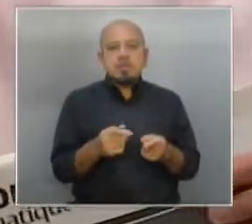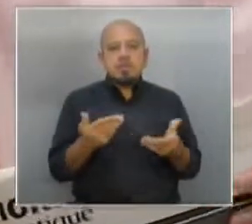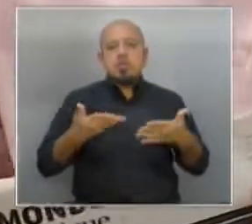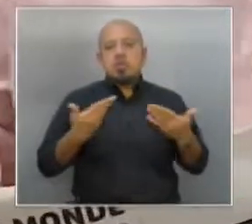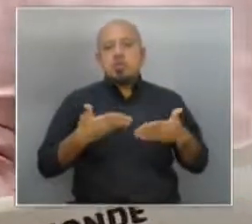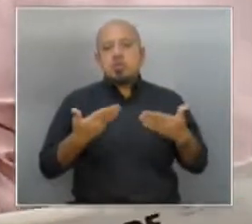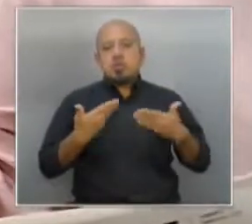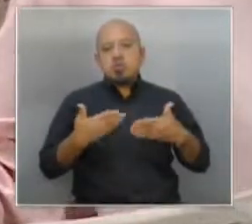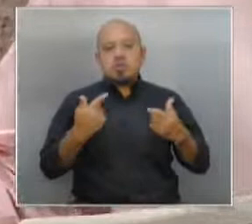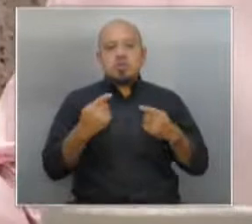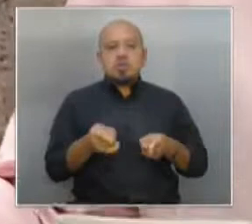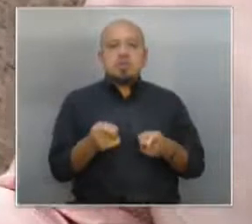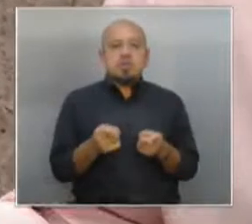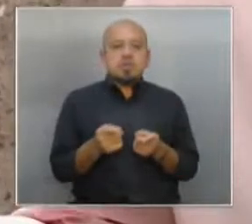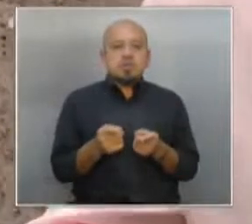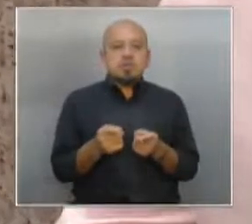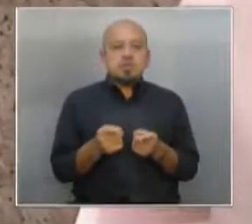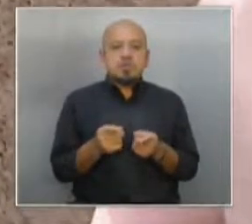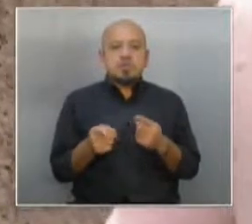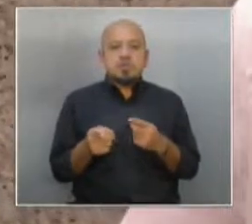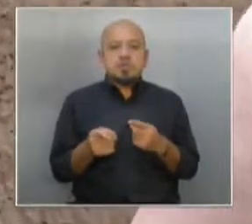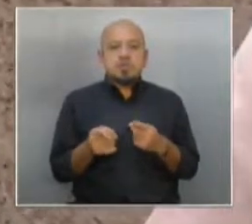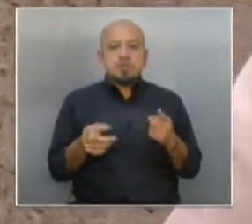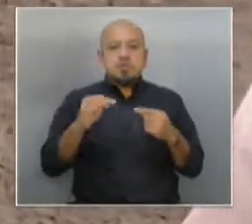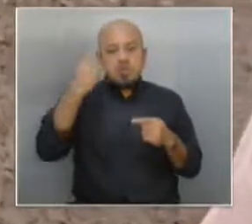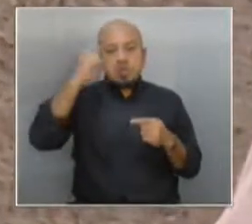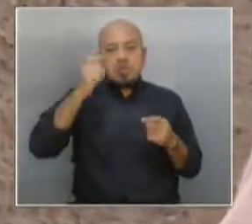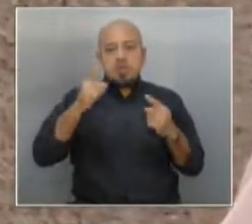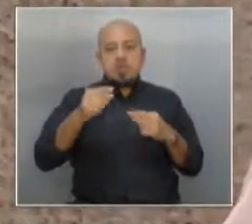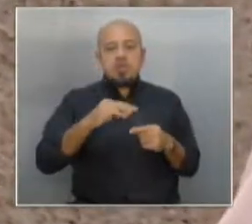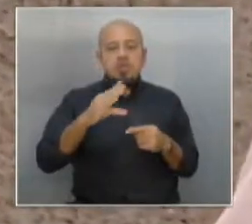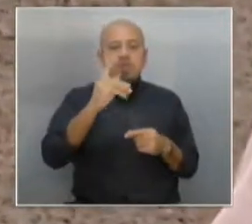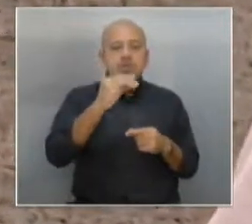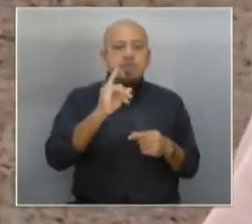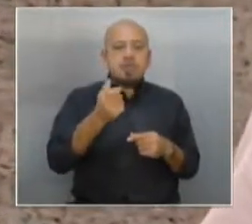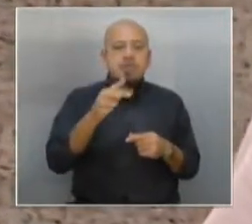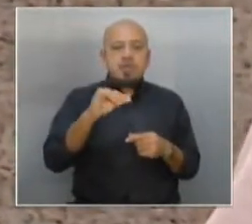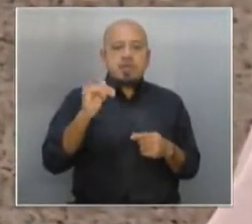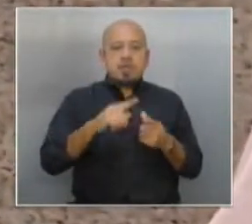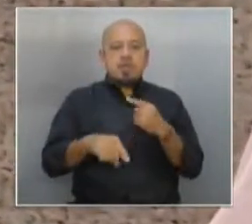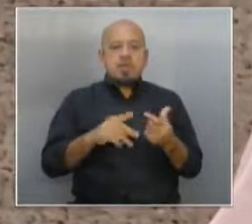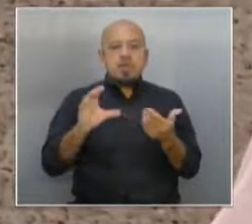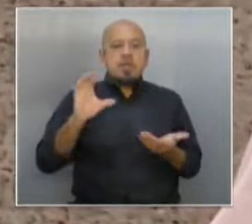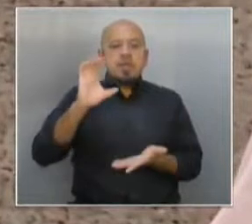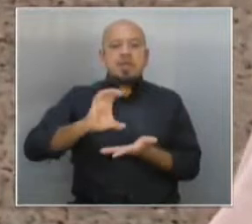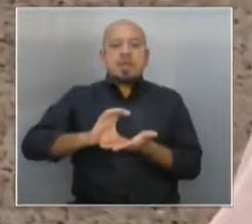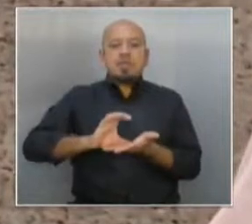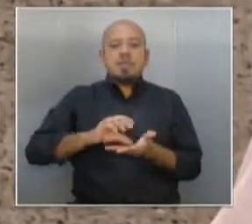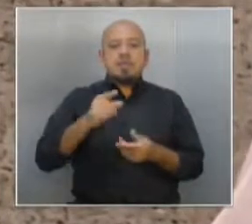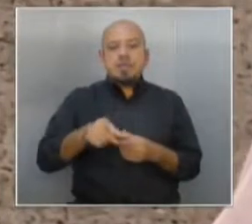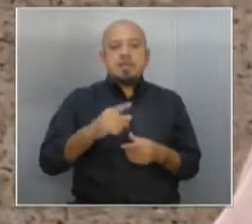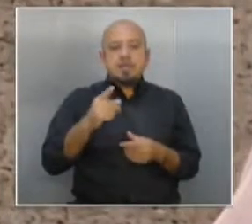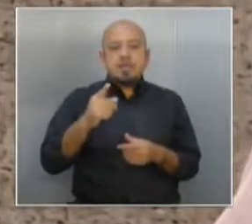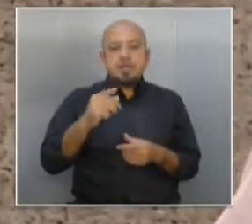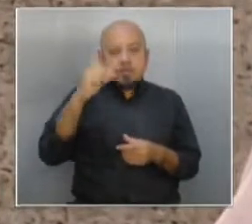de tener este mensuario que surge por una iniciativa tanto de La Diaria como de Capital Intelectual, que es quien